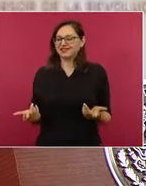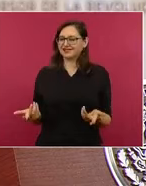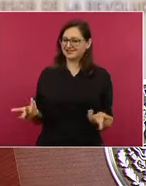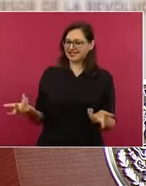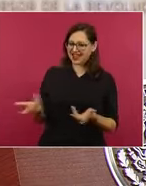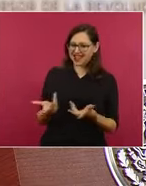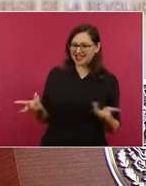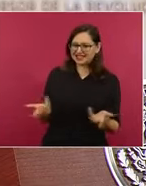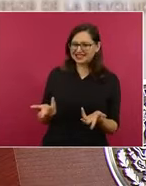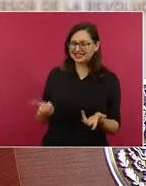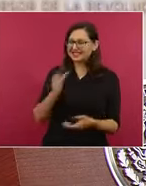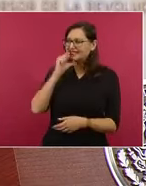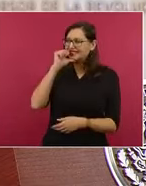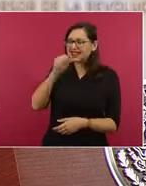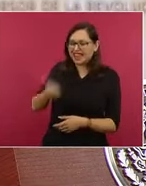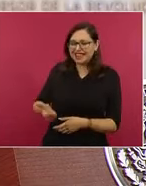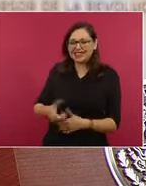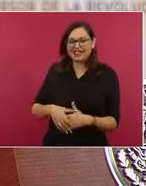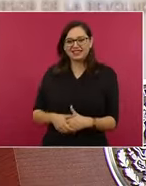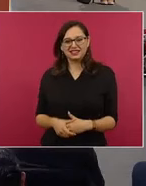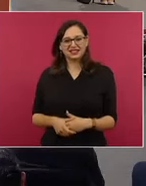a tiempo.